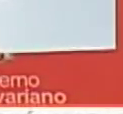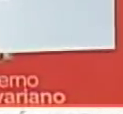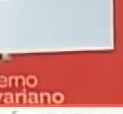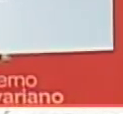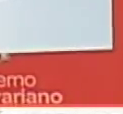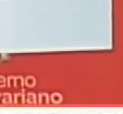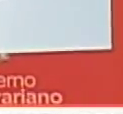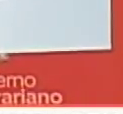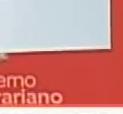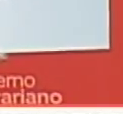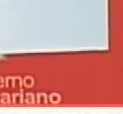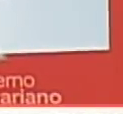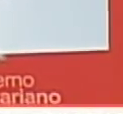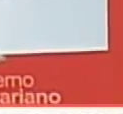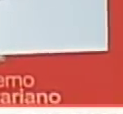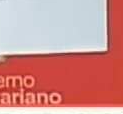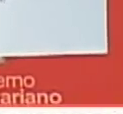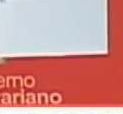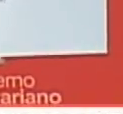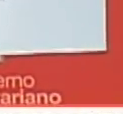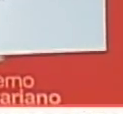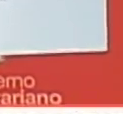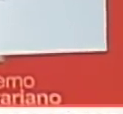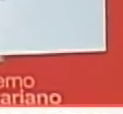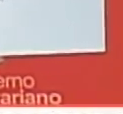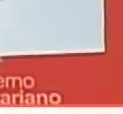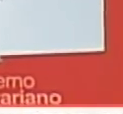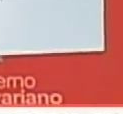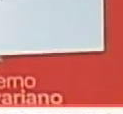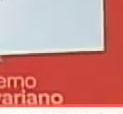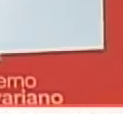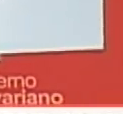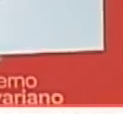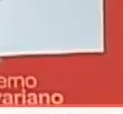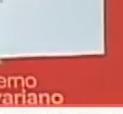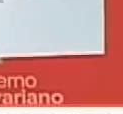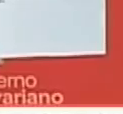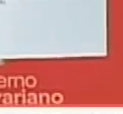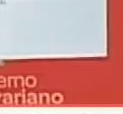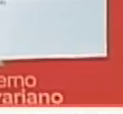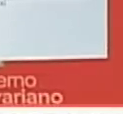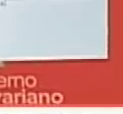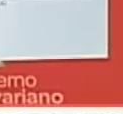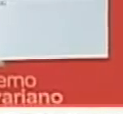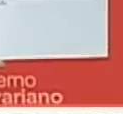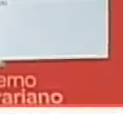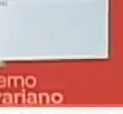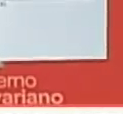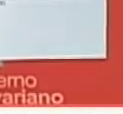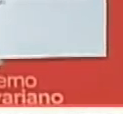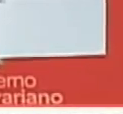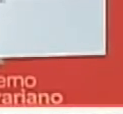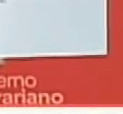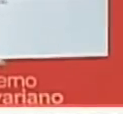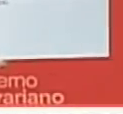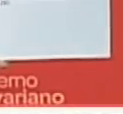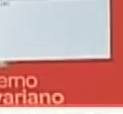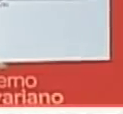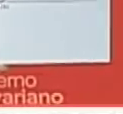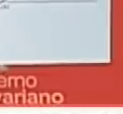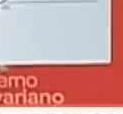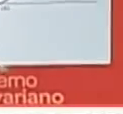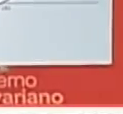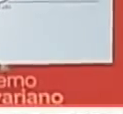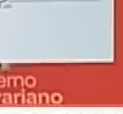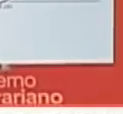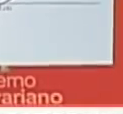Muchas gracias. Que Dios los bendiga. Que Dios los proteja. Y sigamos avanzando. Banco de Venezuela, ha valido la pena